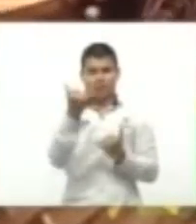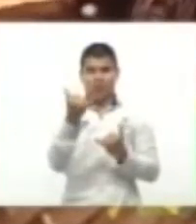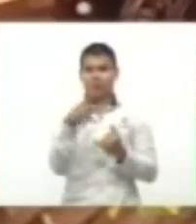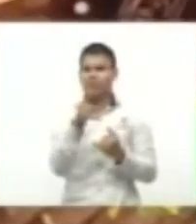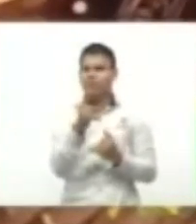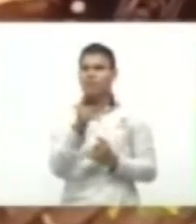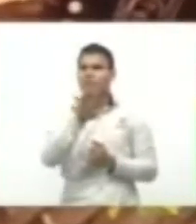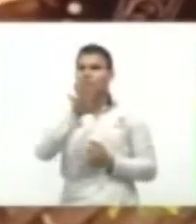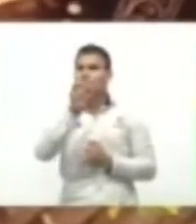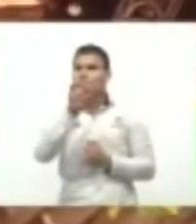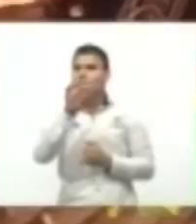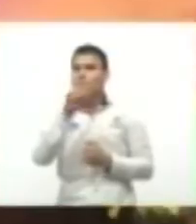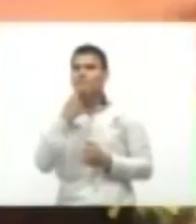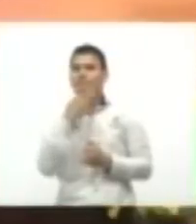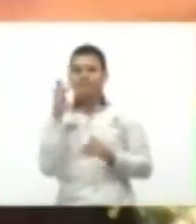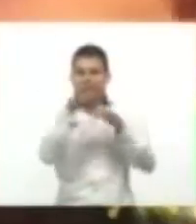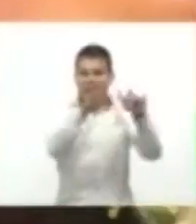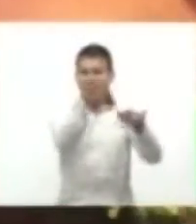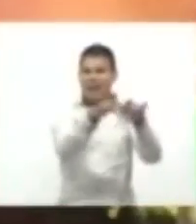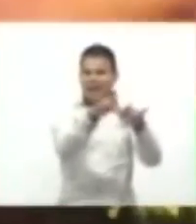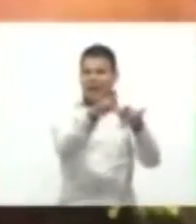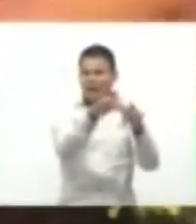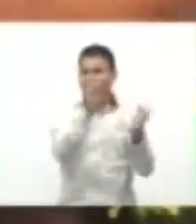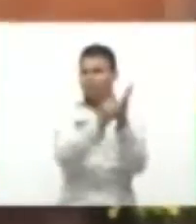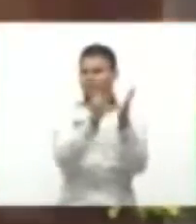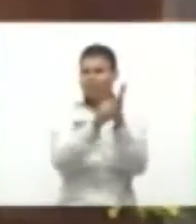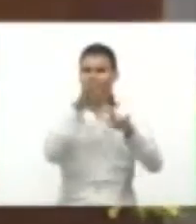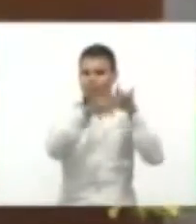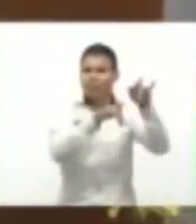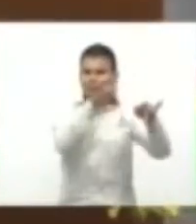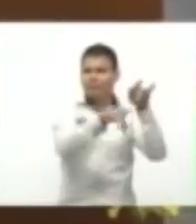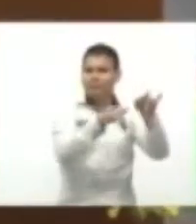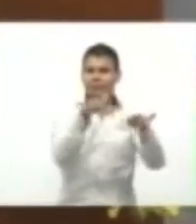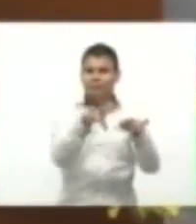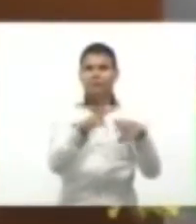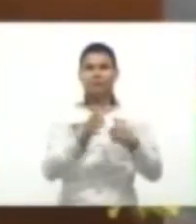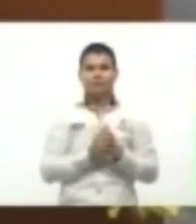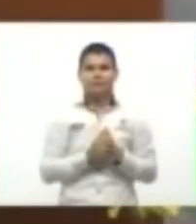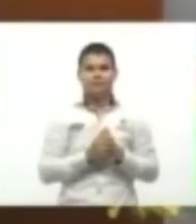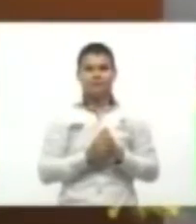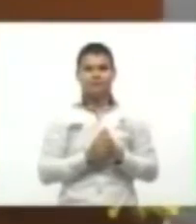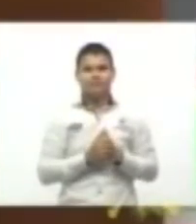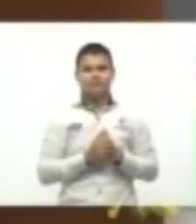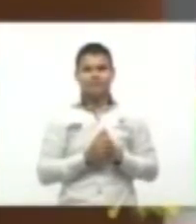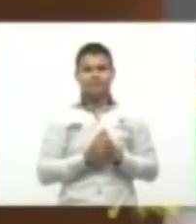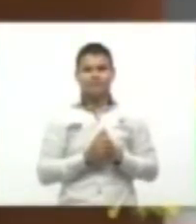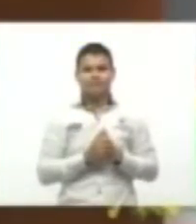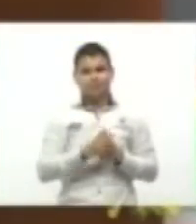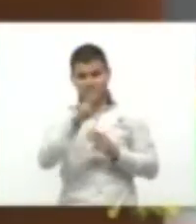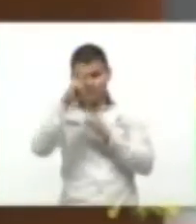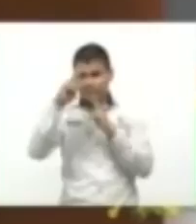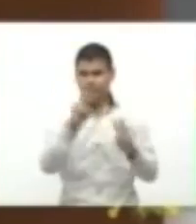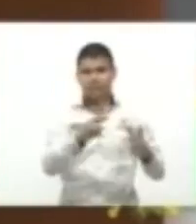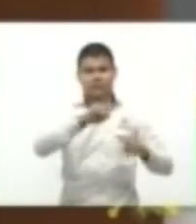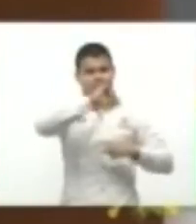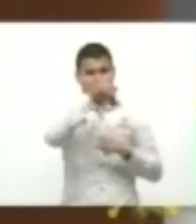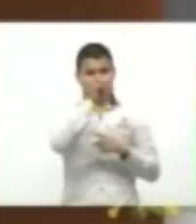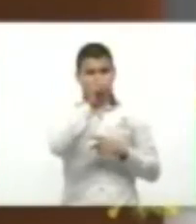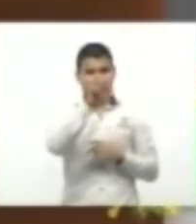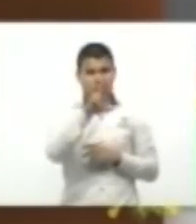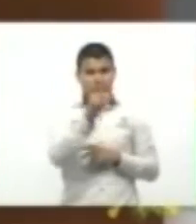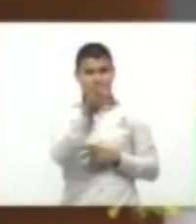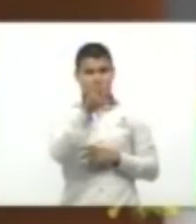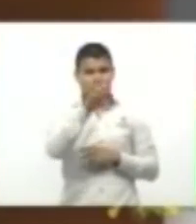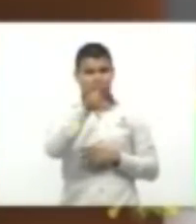número 9 con el homenaje al legado del jilguero de América, Jorge Oñate. Que yo me vaya, pronto regreso a tu